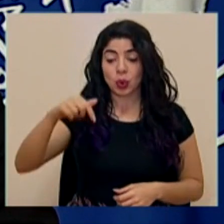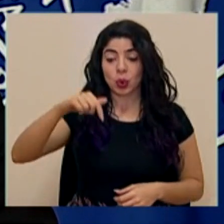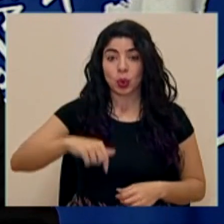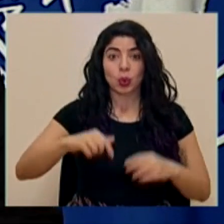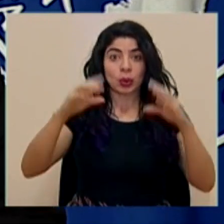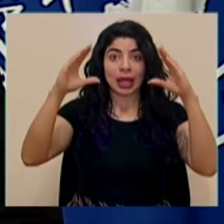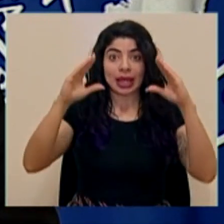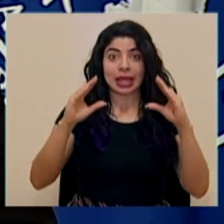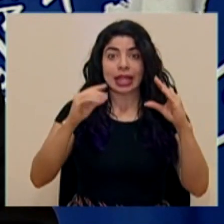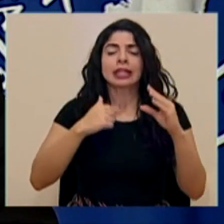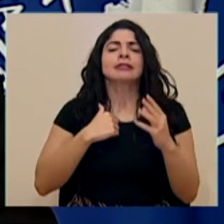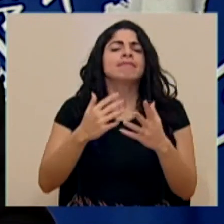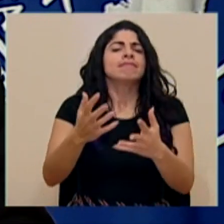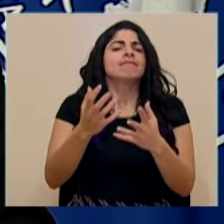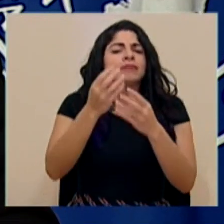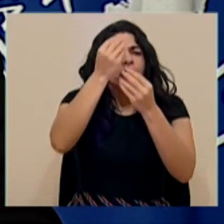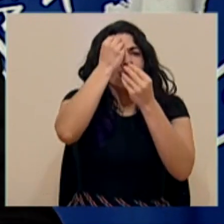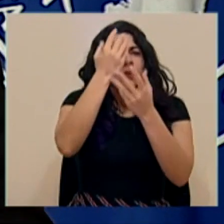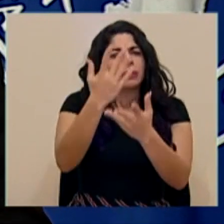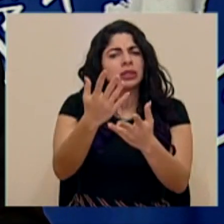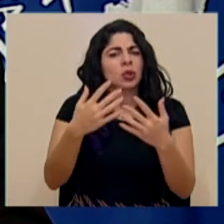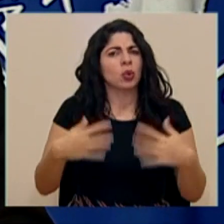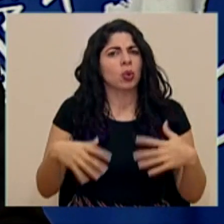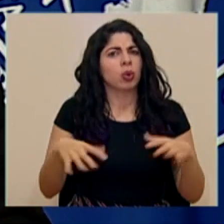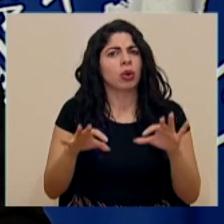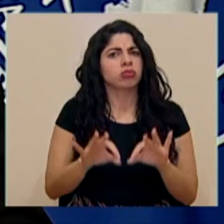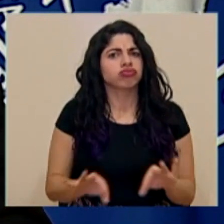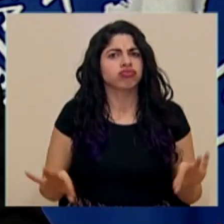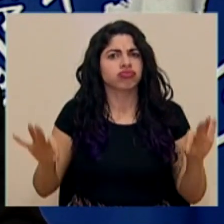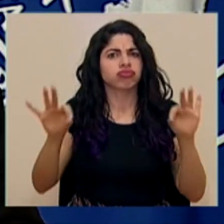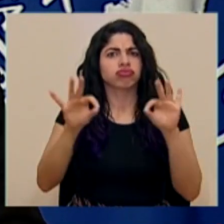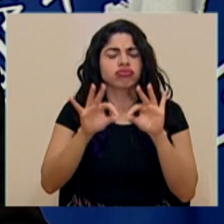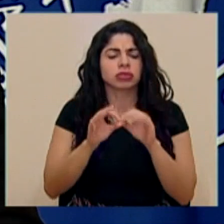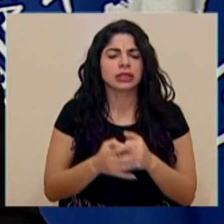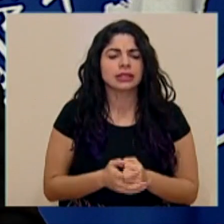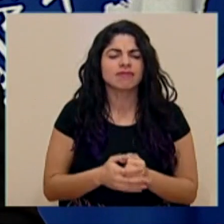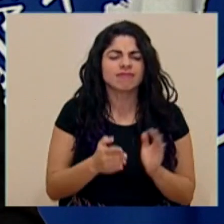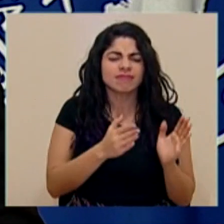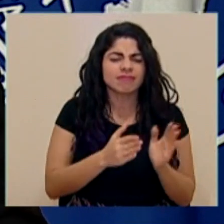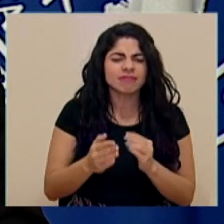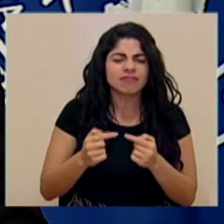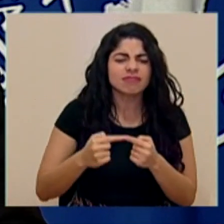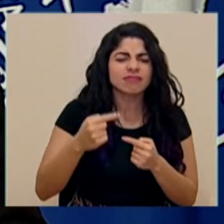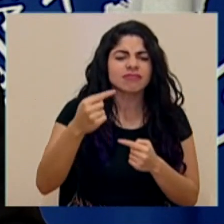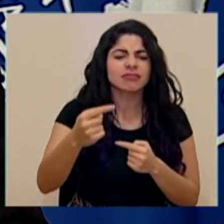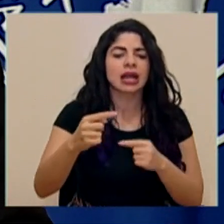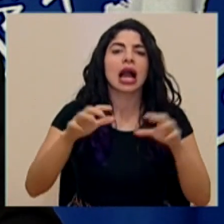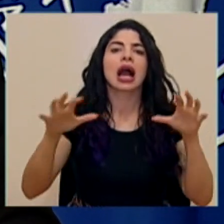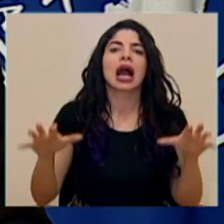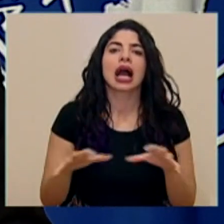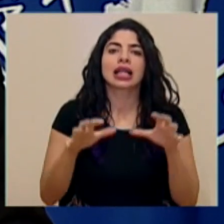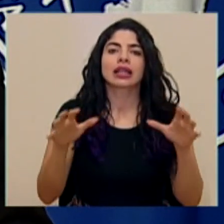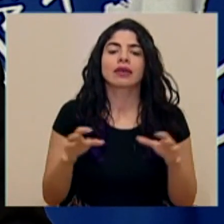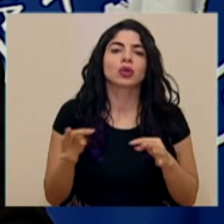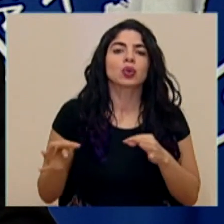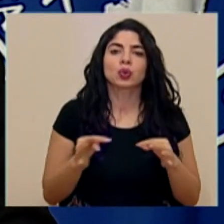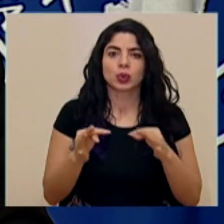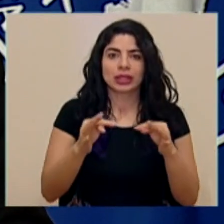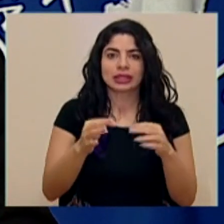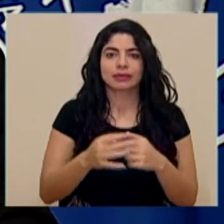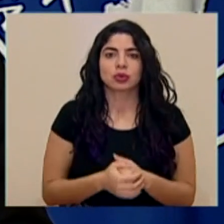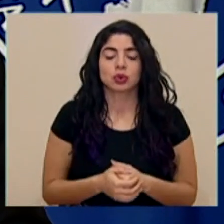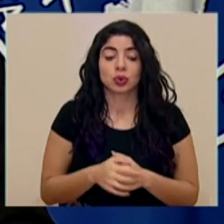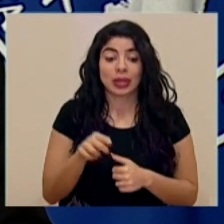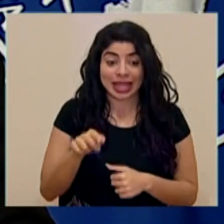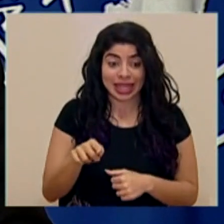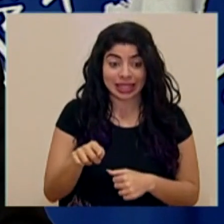tarde quiero dar una información importantísima con miras a la reactivación de la industria turística,